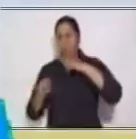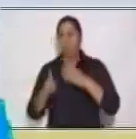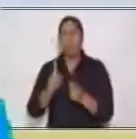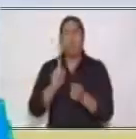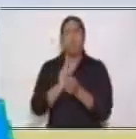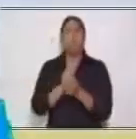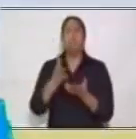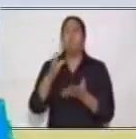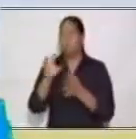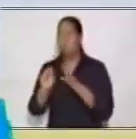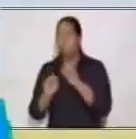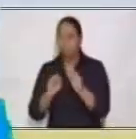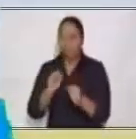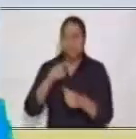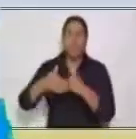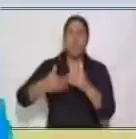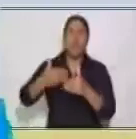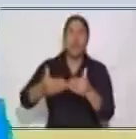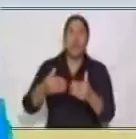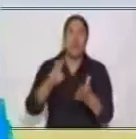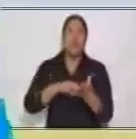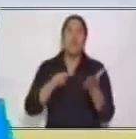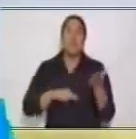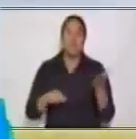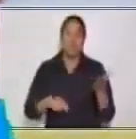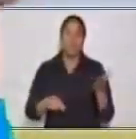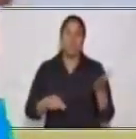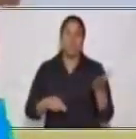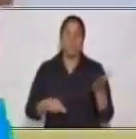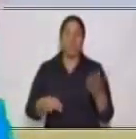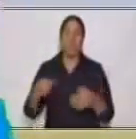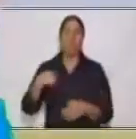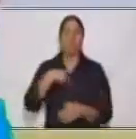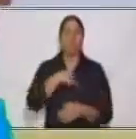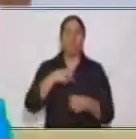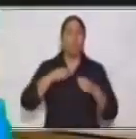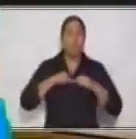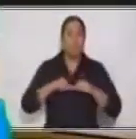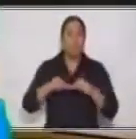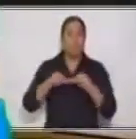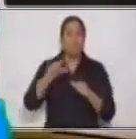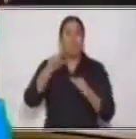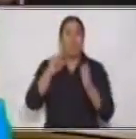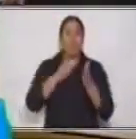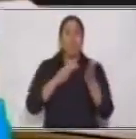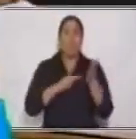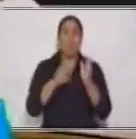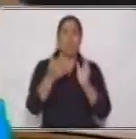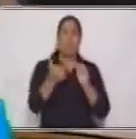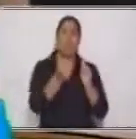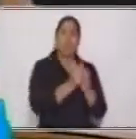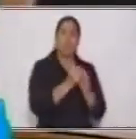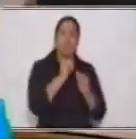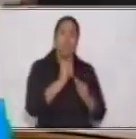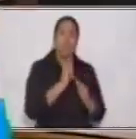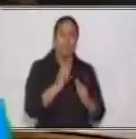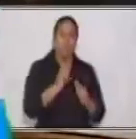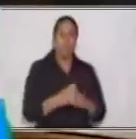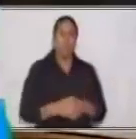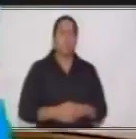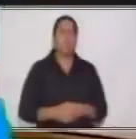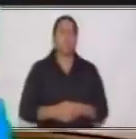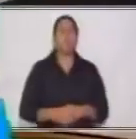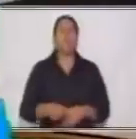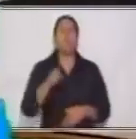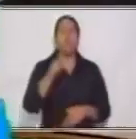¿Qué lectura? Vamos a seguir en casa la lectura que presentamos acá y yo se las voy a ir. Ustedes